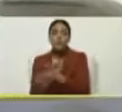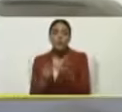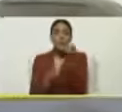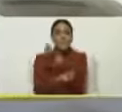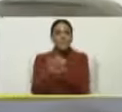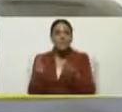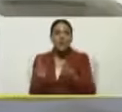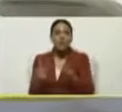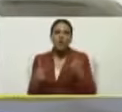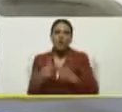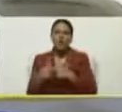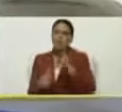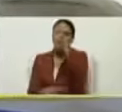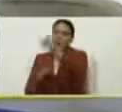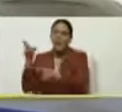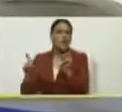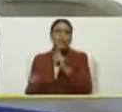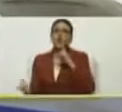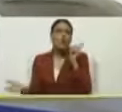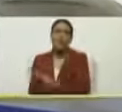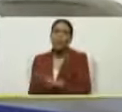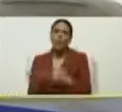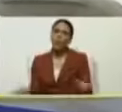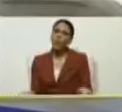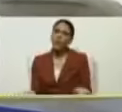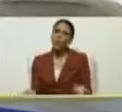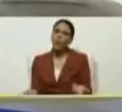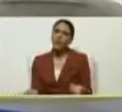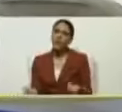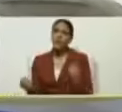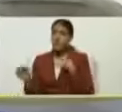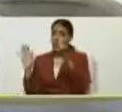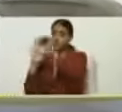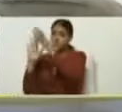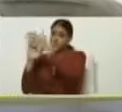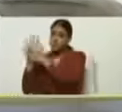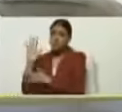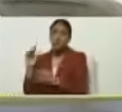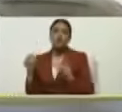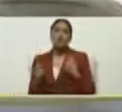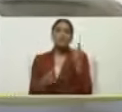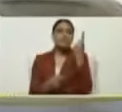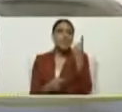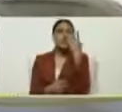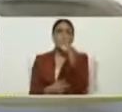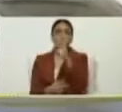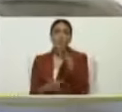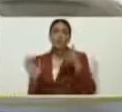entonces los caficultores, esa gaceta estaba en 150 el quintal por café, le estoy hablando